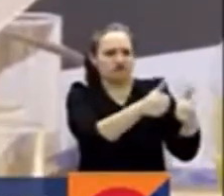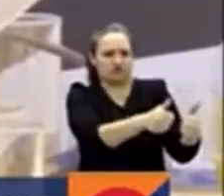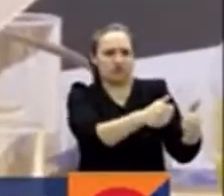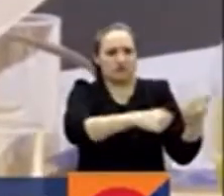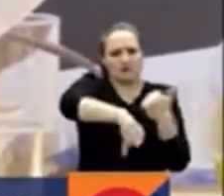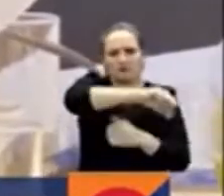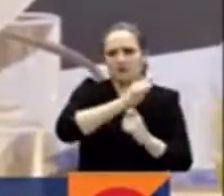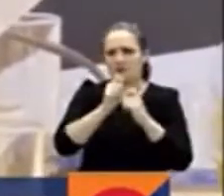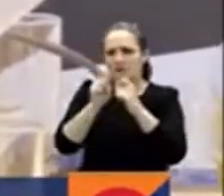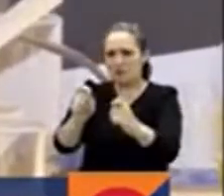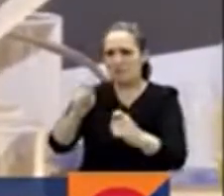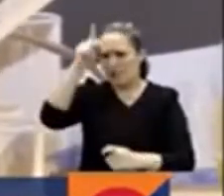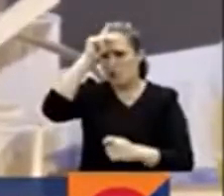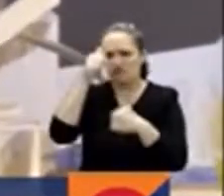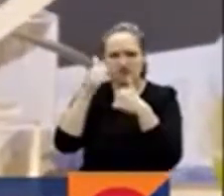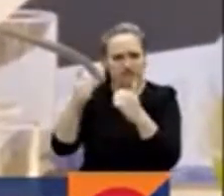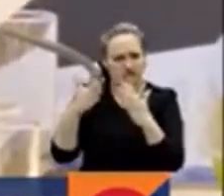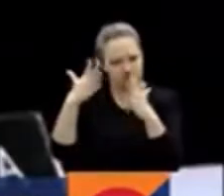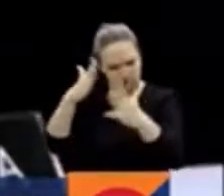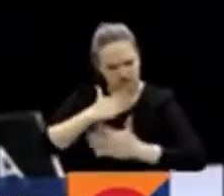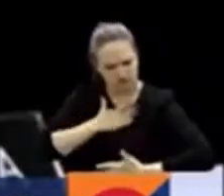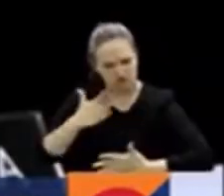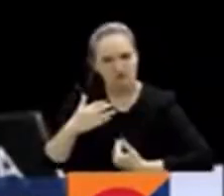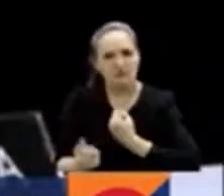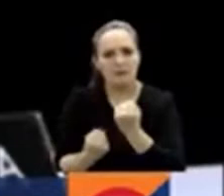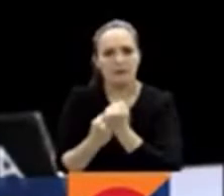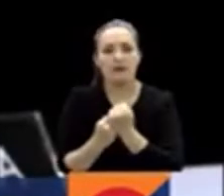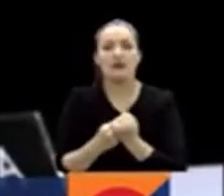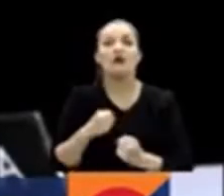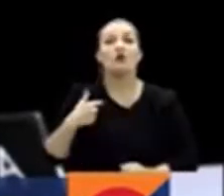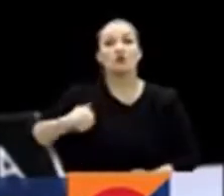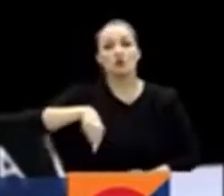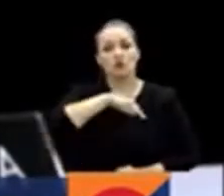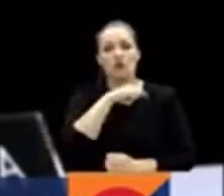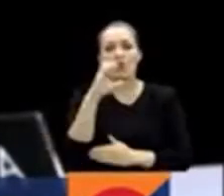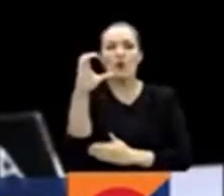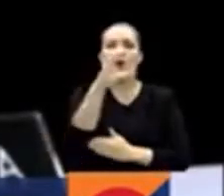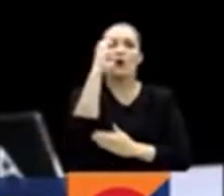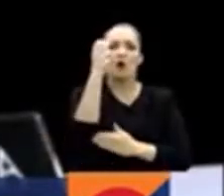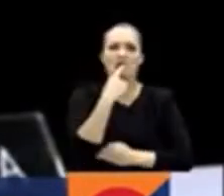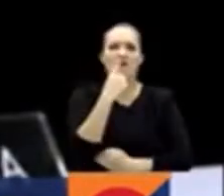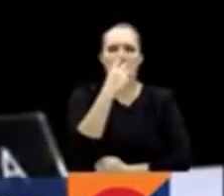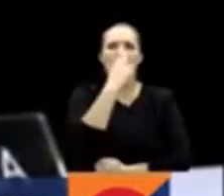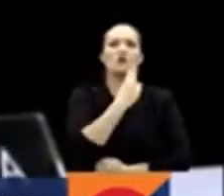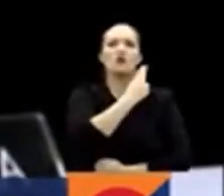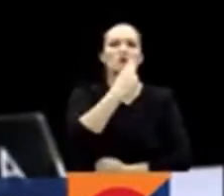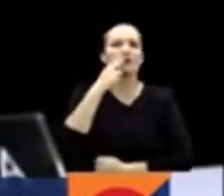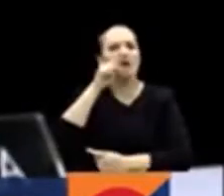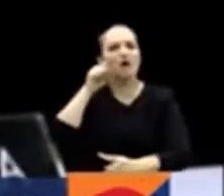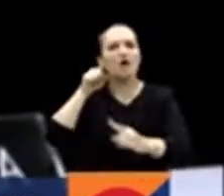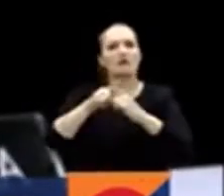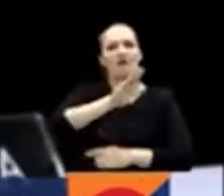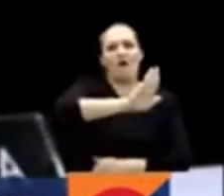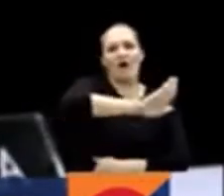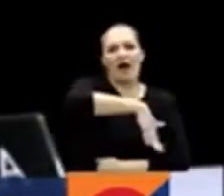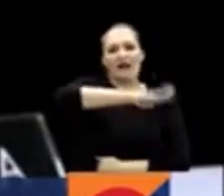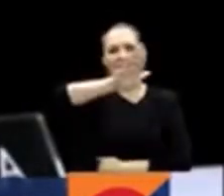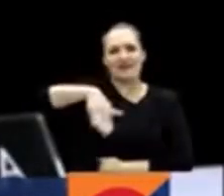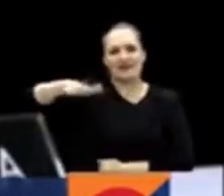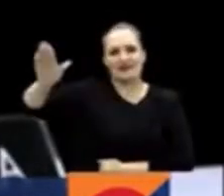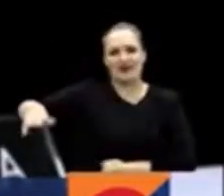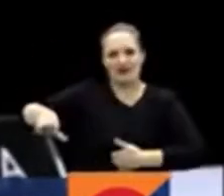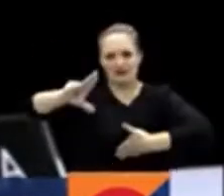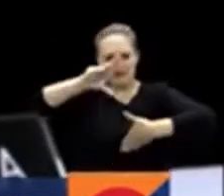recibe la dirección de la Comunidad Andina de Naciones. Colombia reitera su compromiso con la comunidad andina y su plena disposición